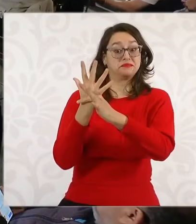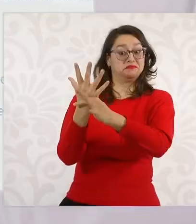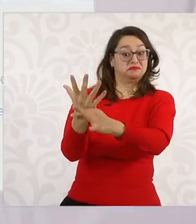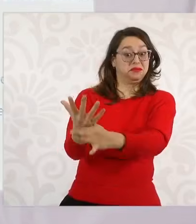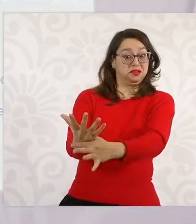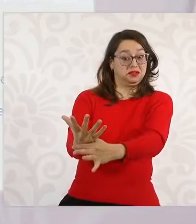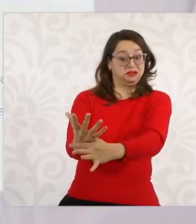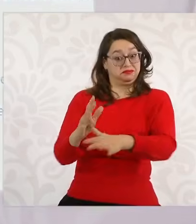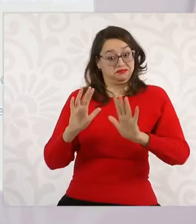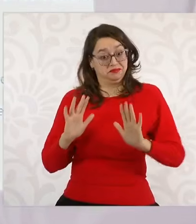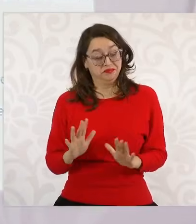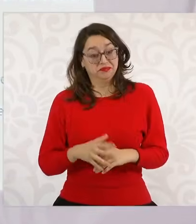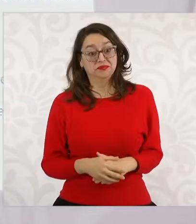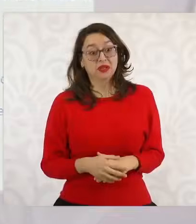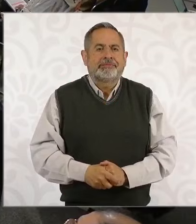institucional.